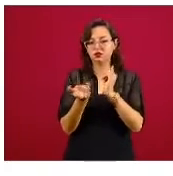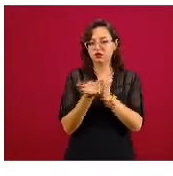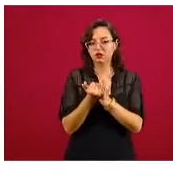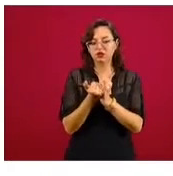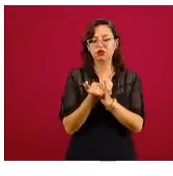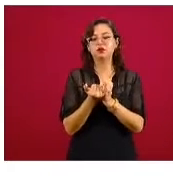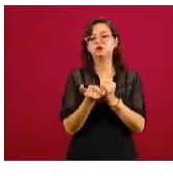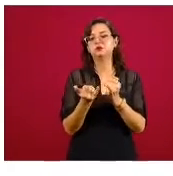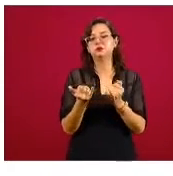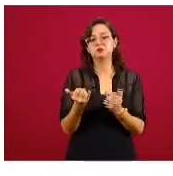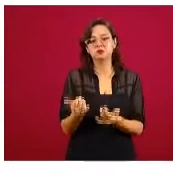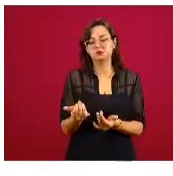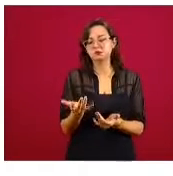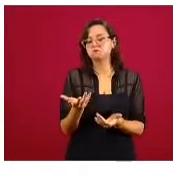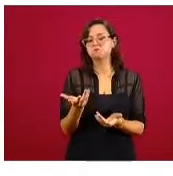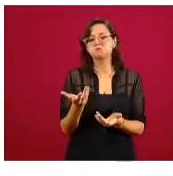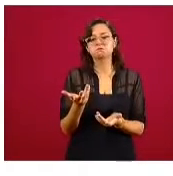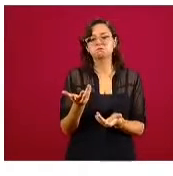con distribuciones